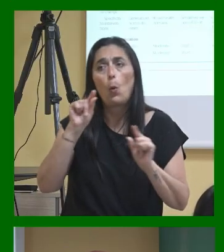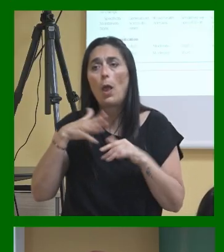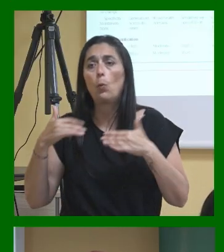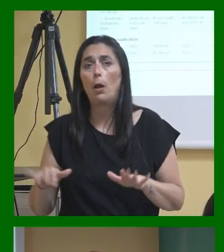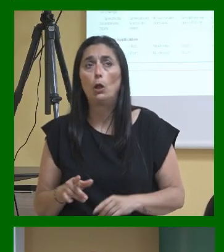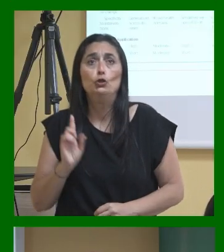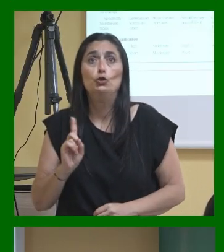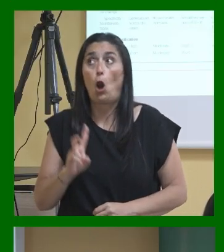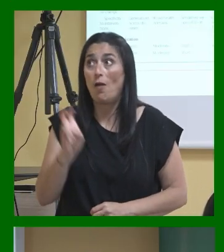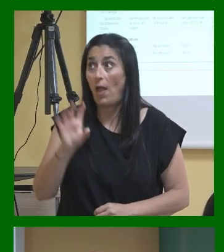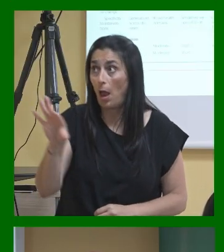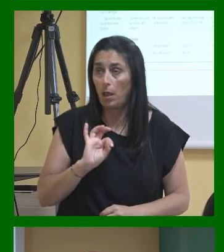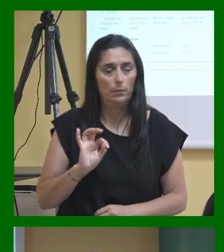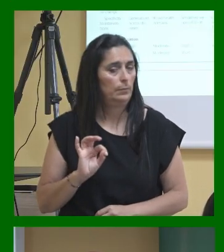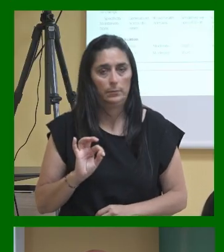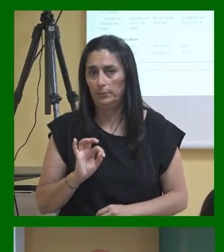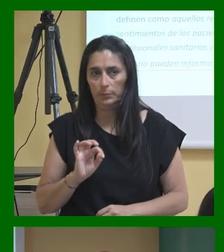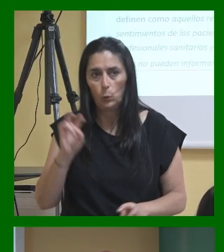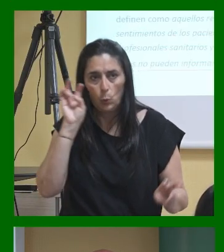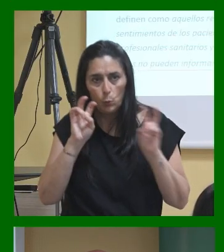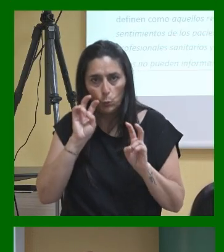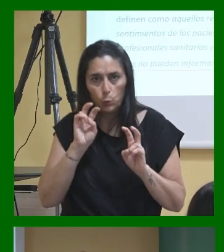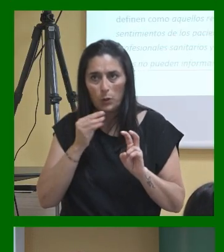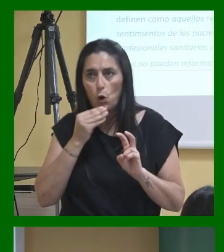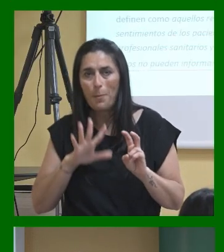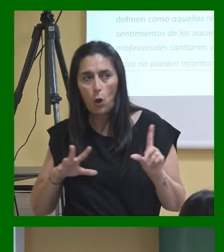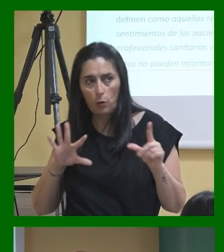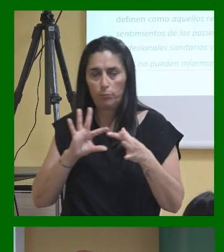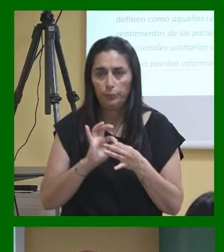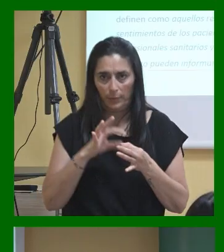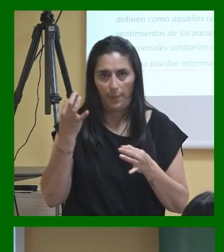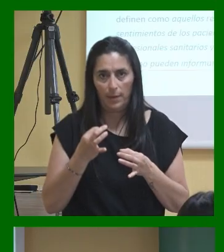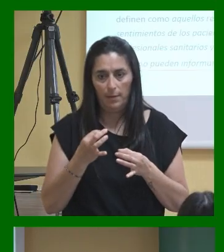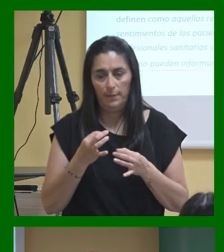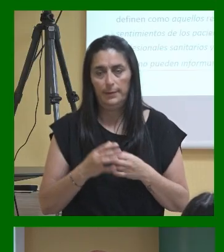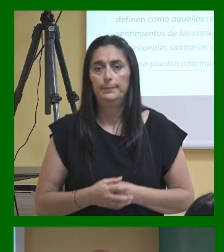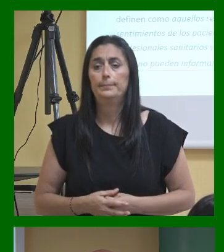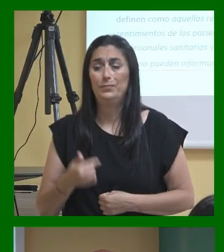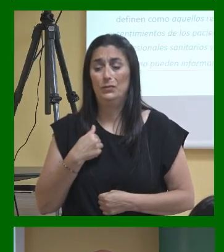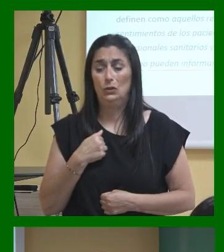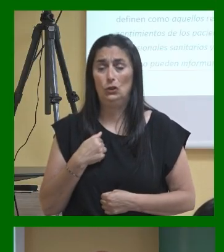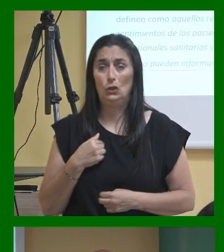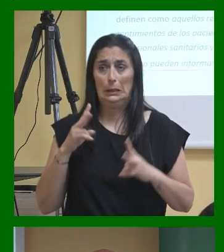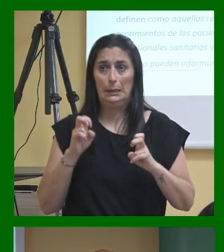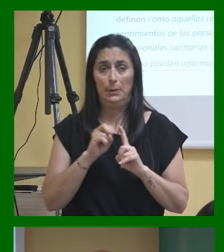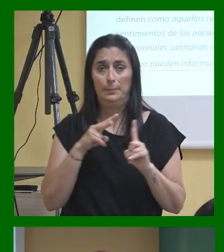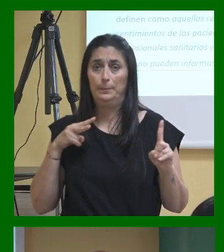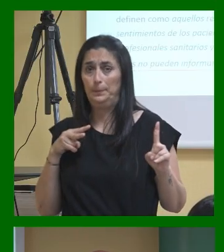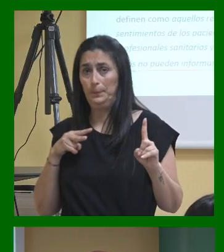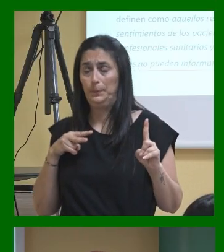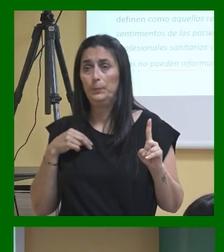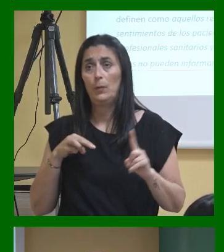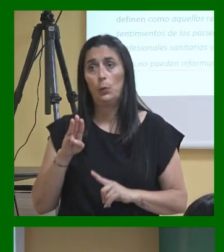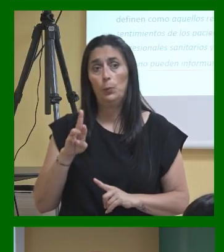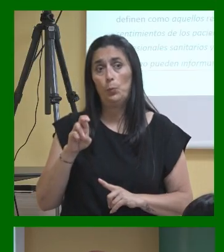porque la tengamos disponible. No hay que buscar cuál es la mejor. La perspectiva que estoy hablando es una perspectiva PROM, que es la que